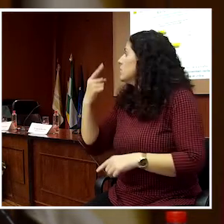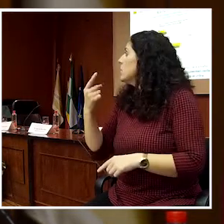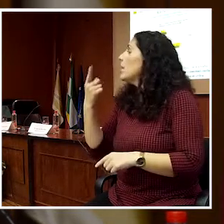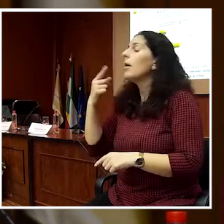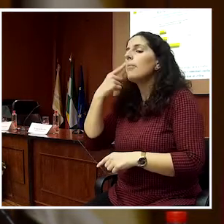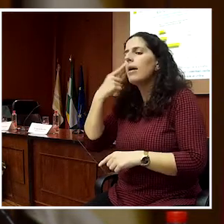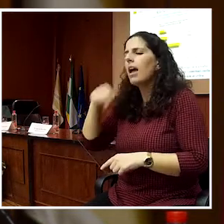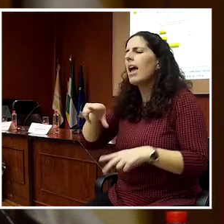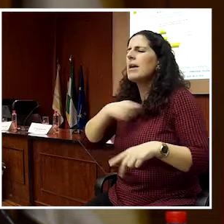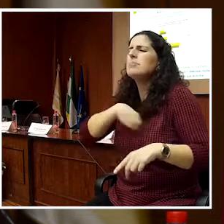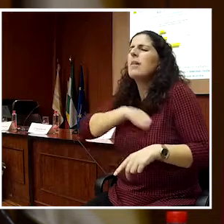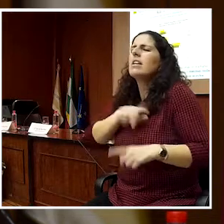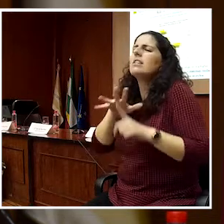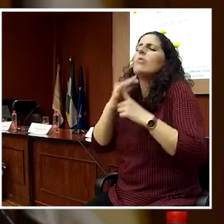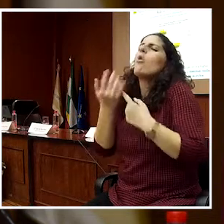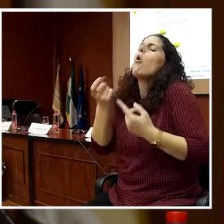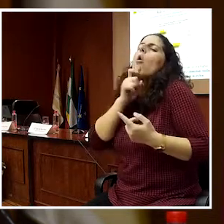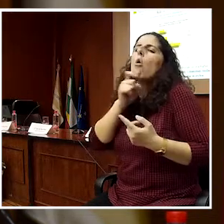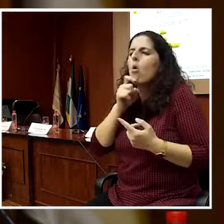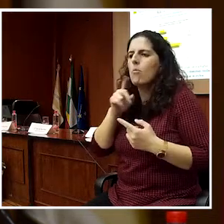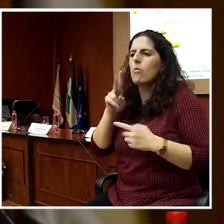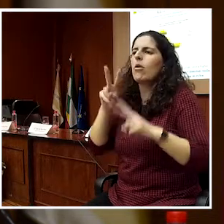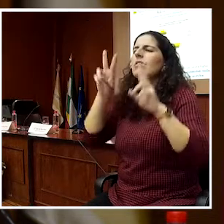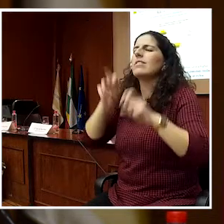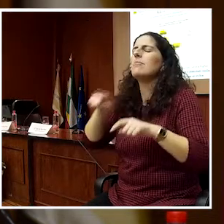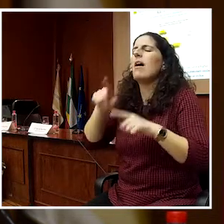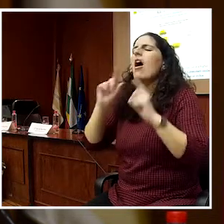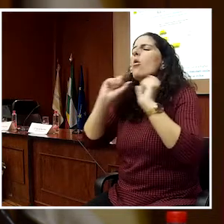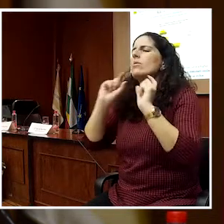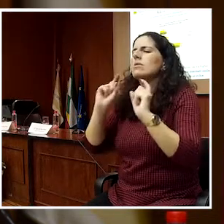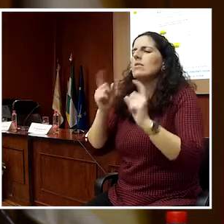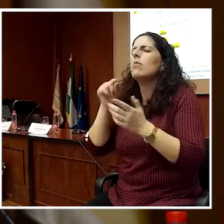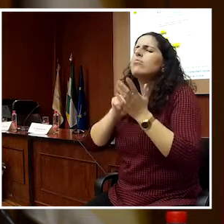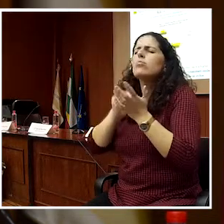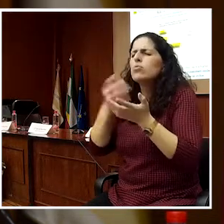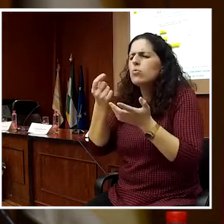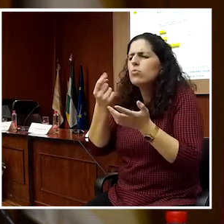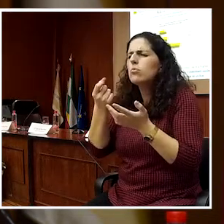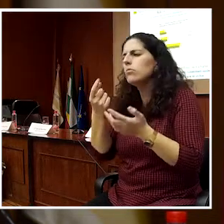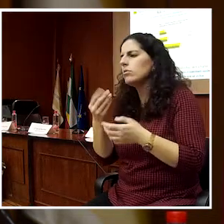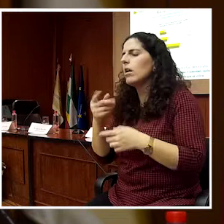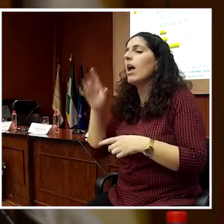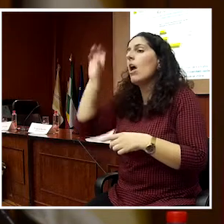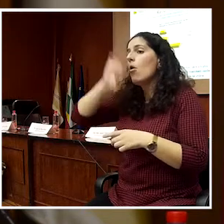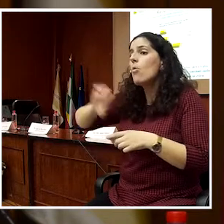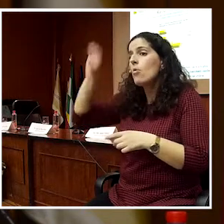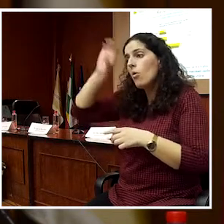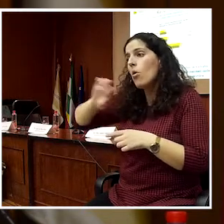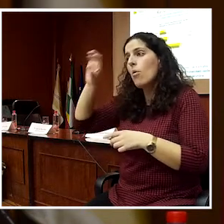cómo estamos en España en relación con la prevalencia de la obesidad infantil. Es uno de los países europeos que